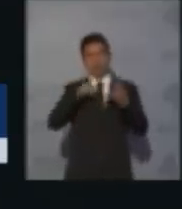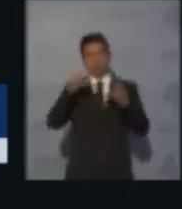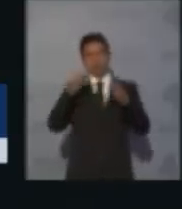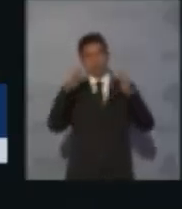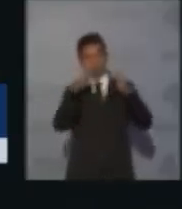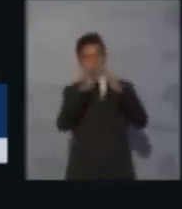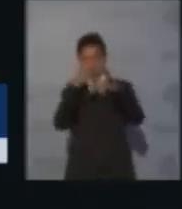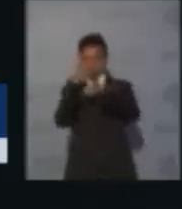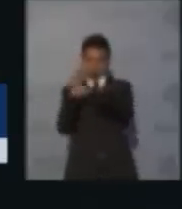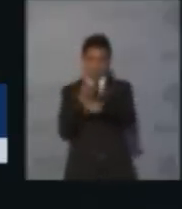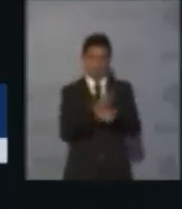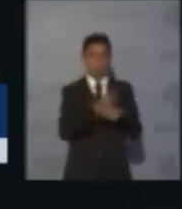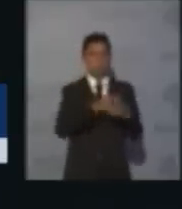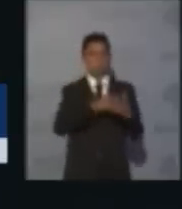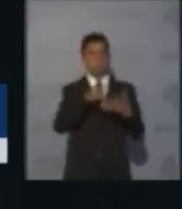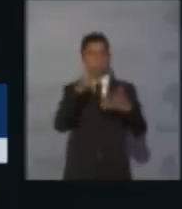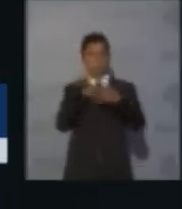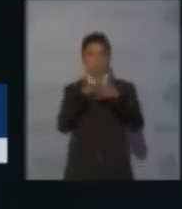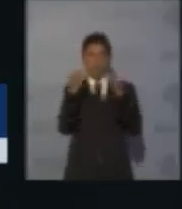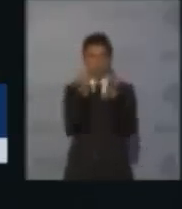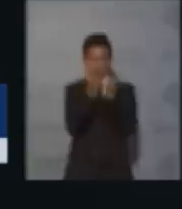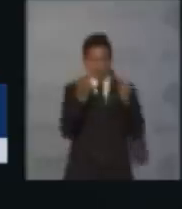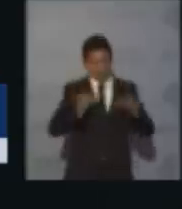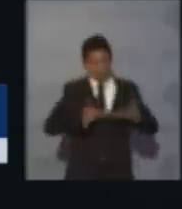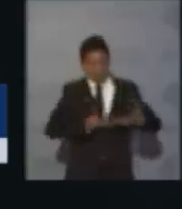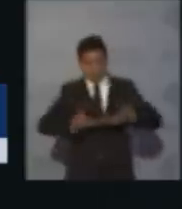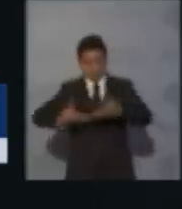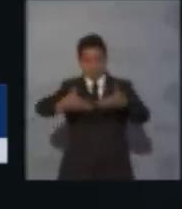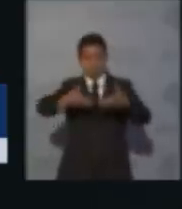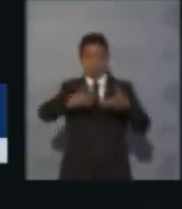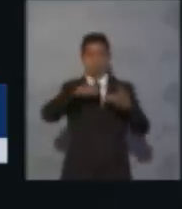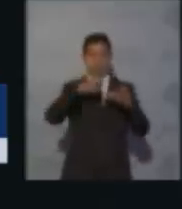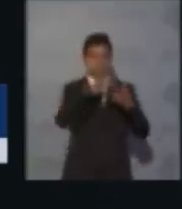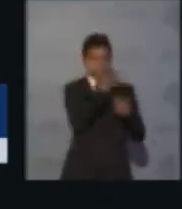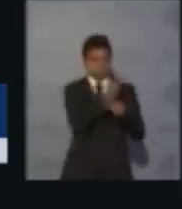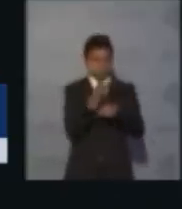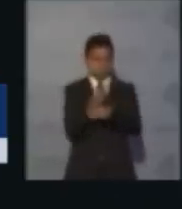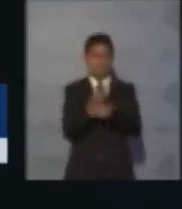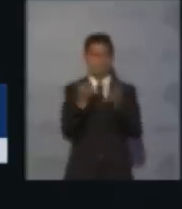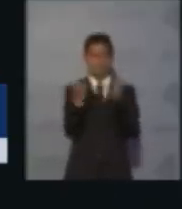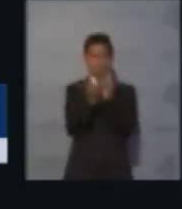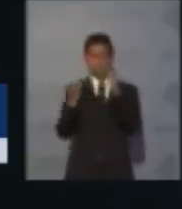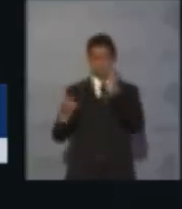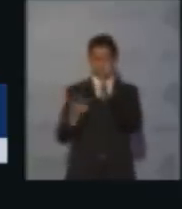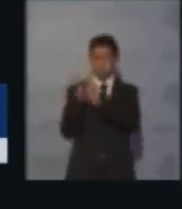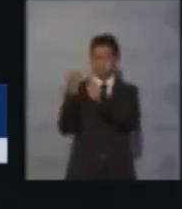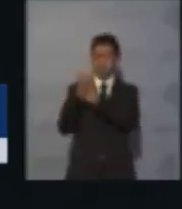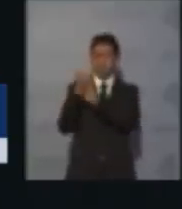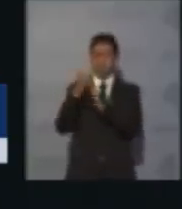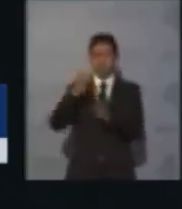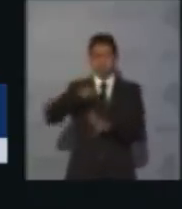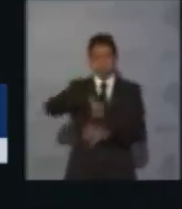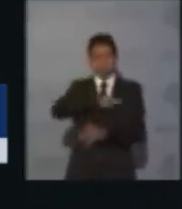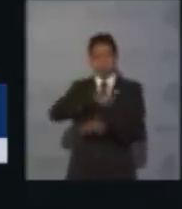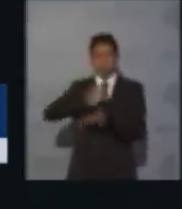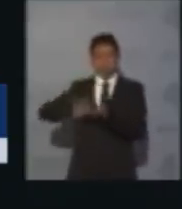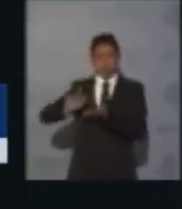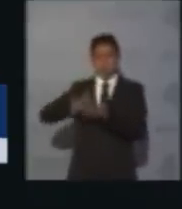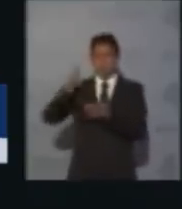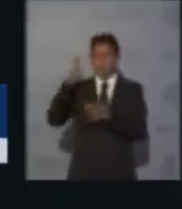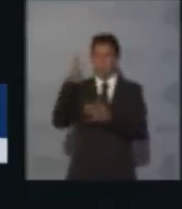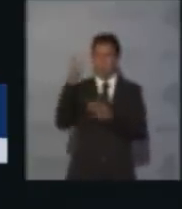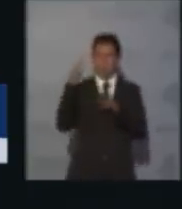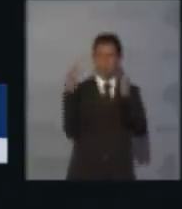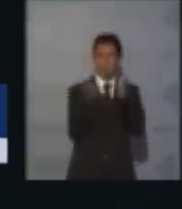situación de riesgo, de miedo de esta naturaleza. Si bien es cierto, pues ir a esos lugares siempre representa un riesgo por